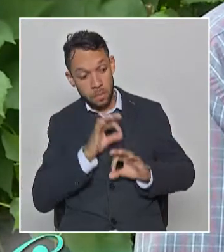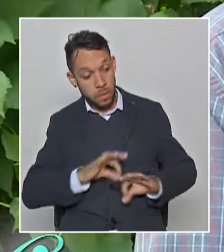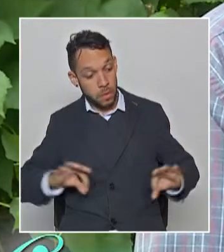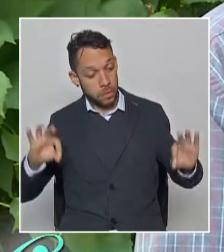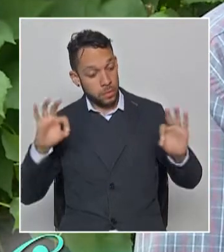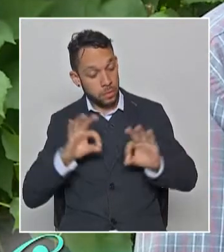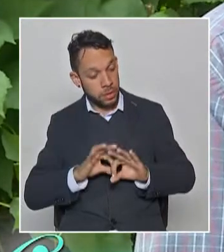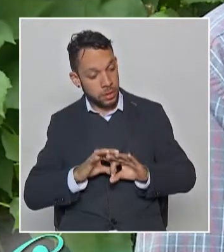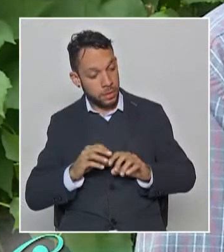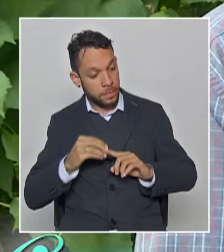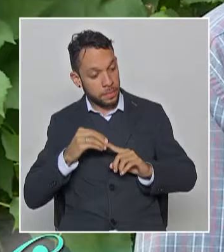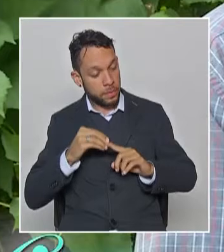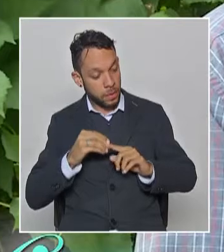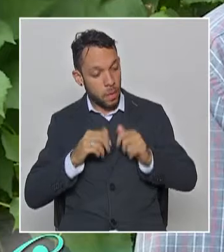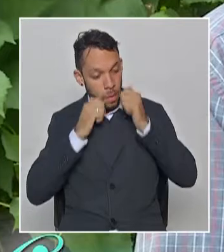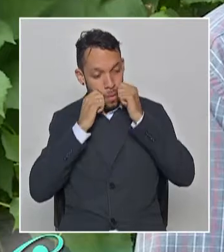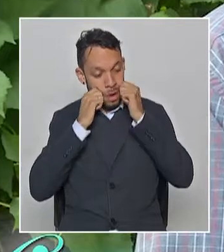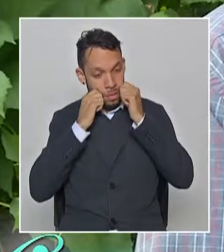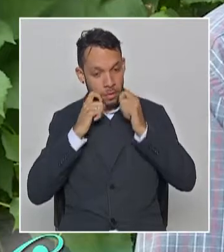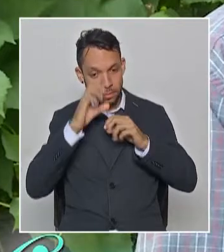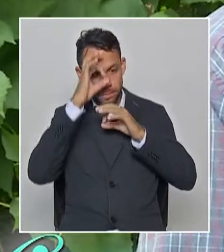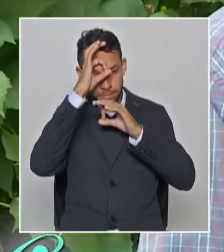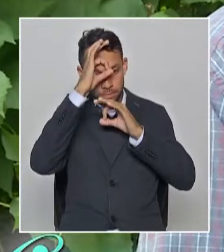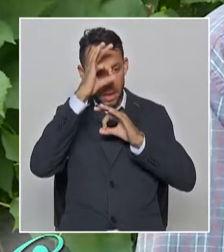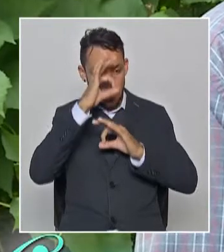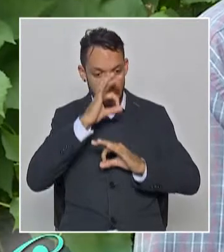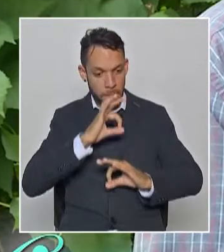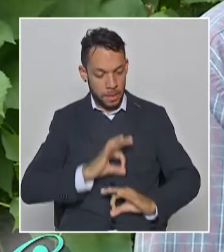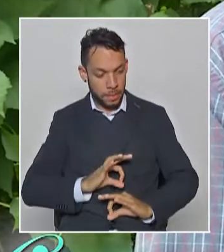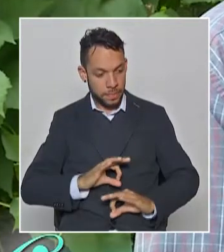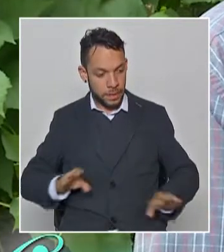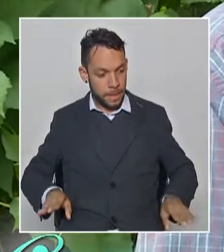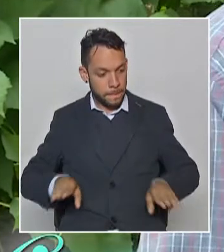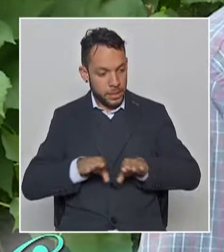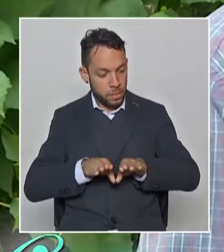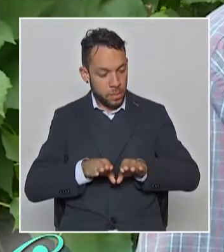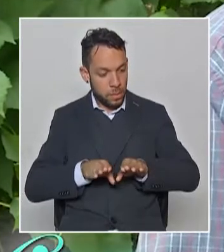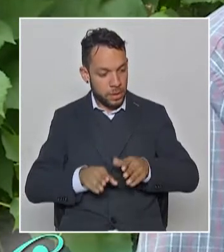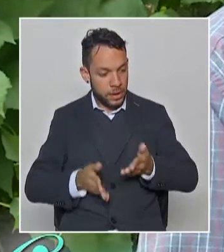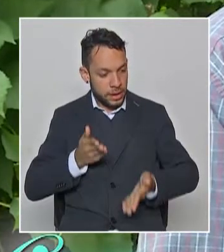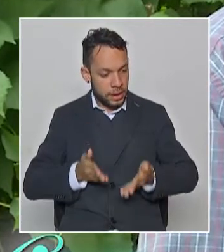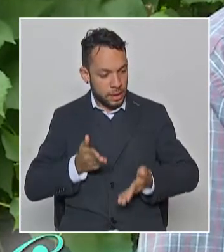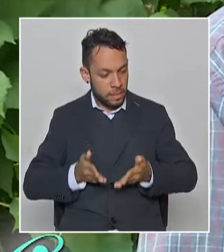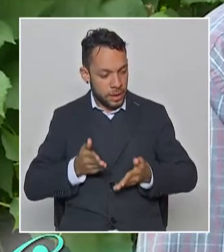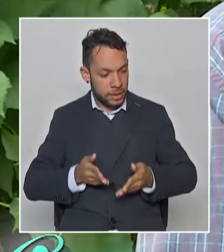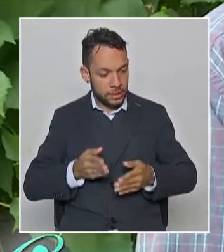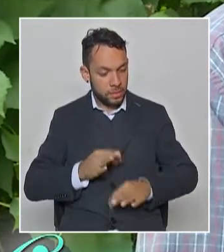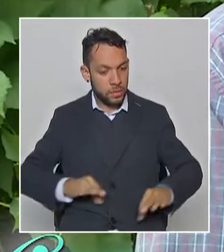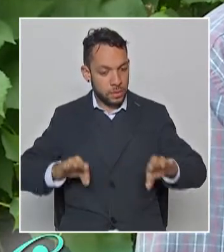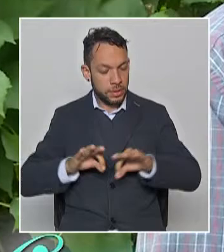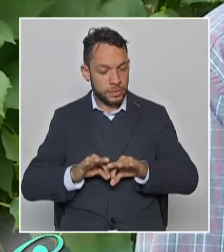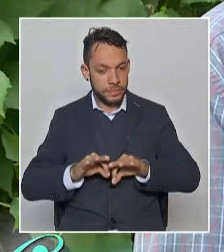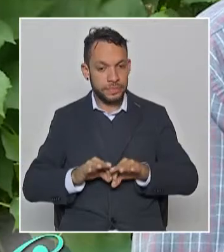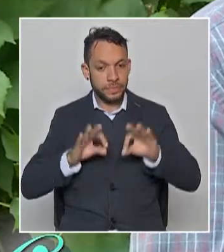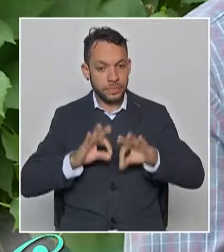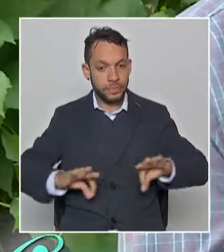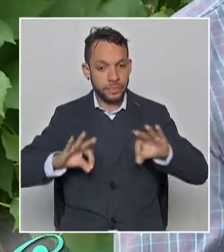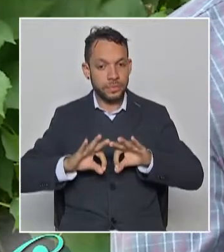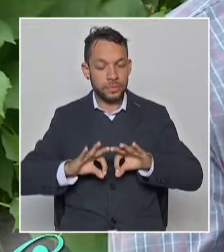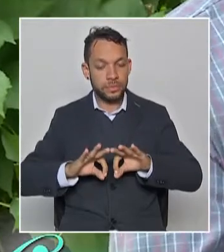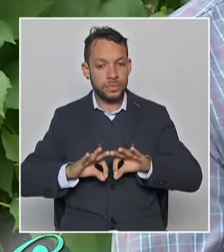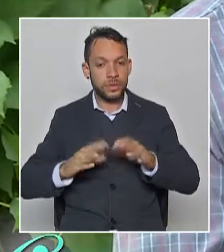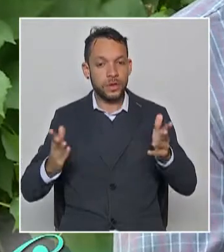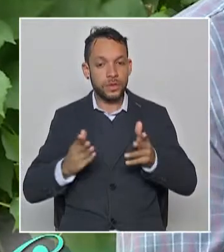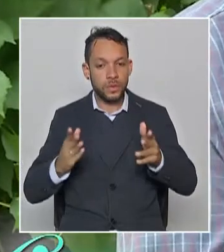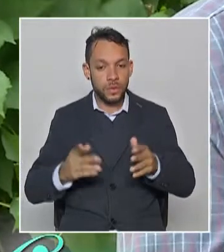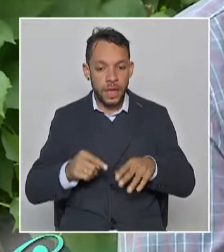algunos puntos dentro del cuerpo humano que son típicos para hacer este tipo de terapias. No tanto buscar el